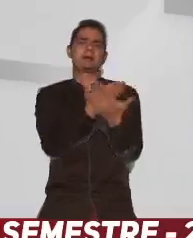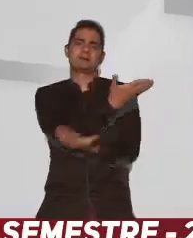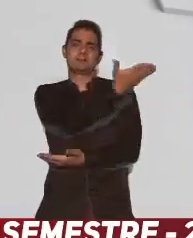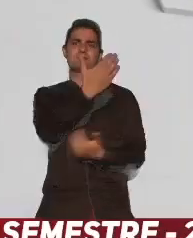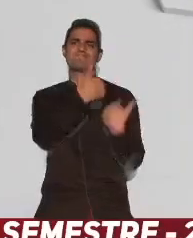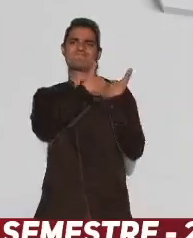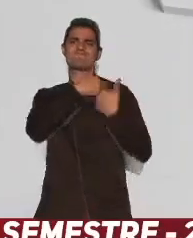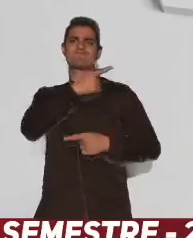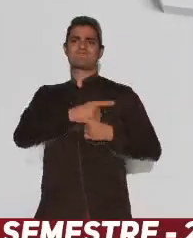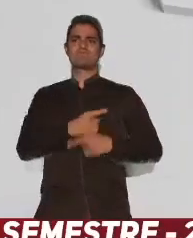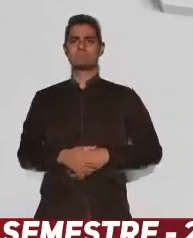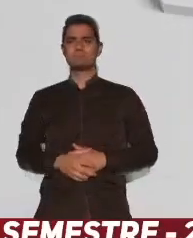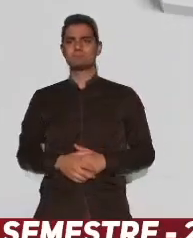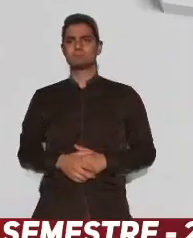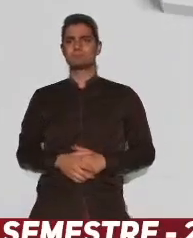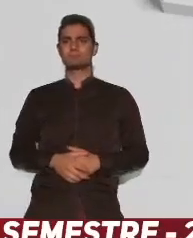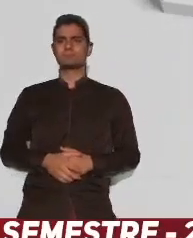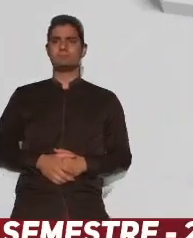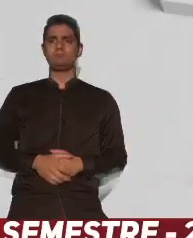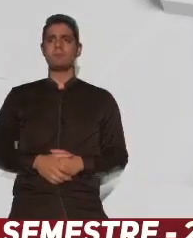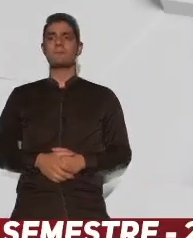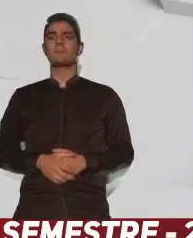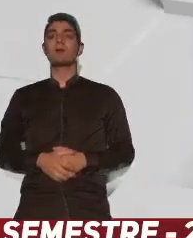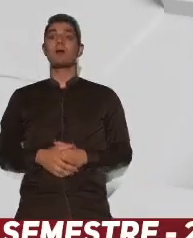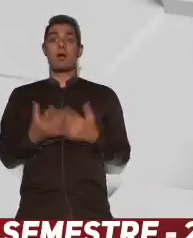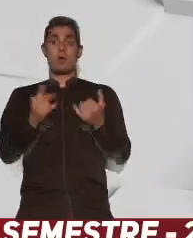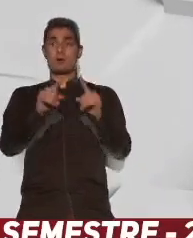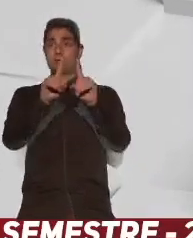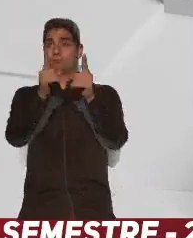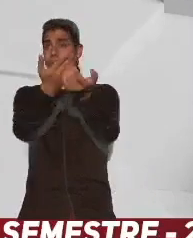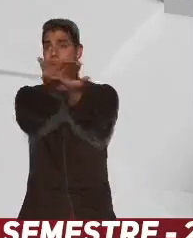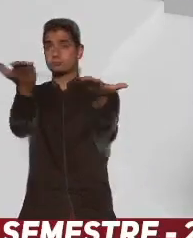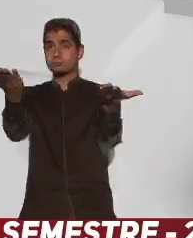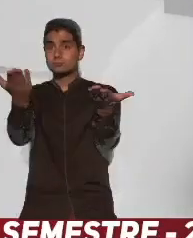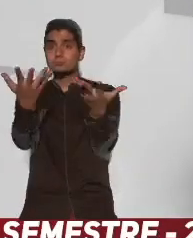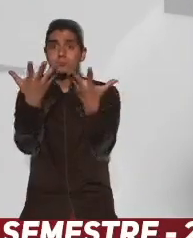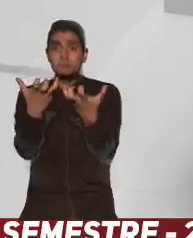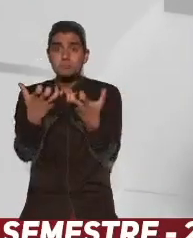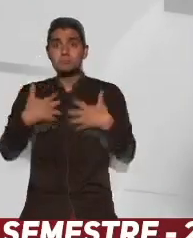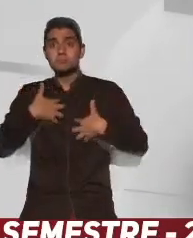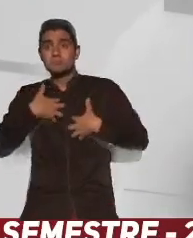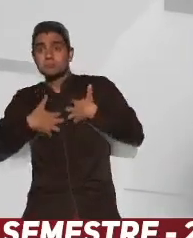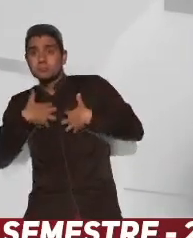sus preguntas y sugerencias en el correo electrónico